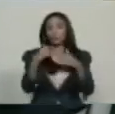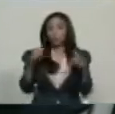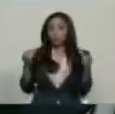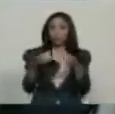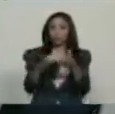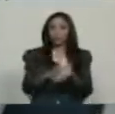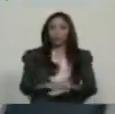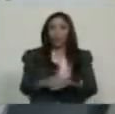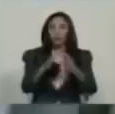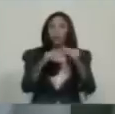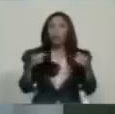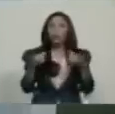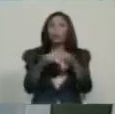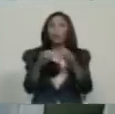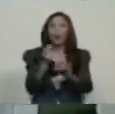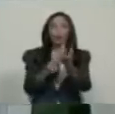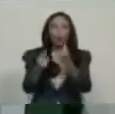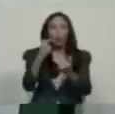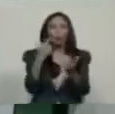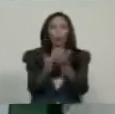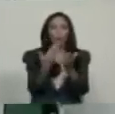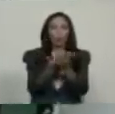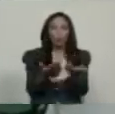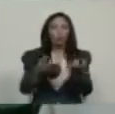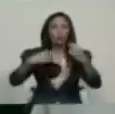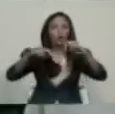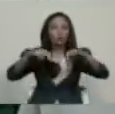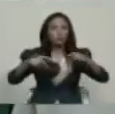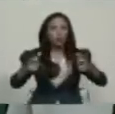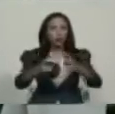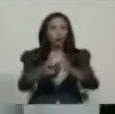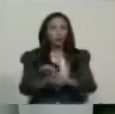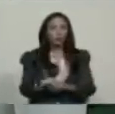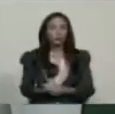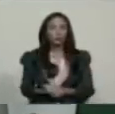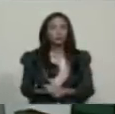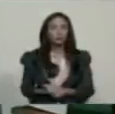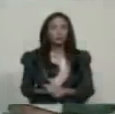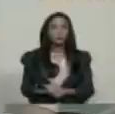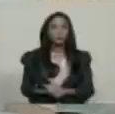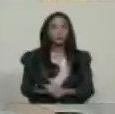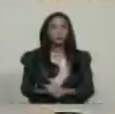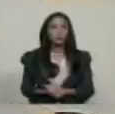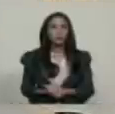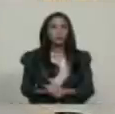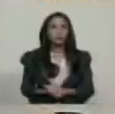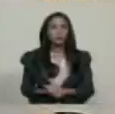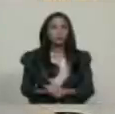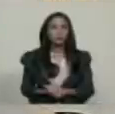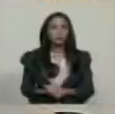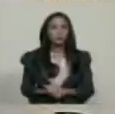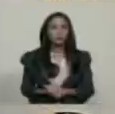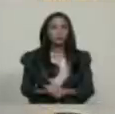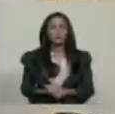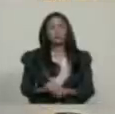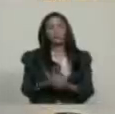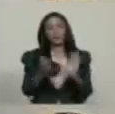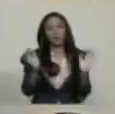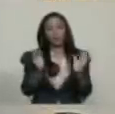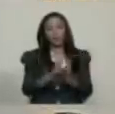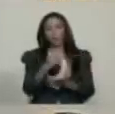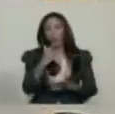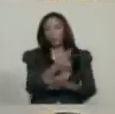económico, y la podemos hacer, bueno, en el lugar que ustedes estimen conveniente, por razones de seguridad, no voy a